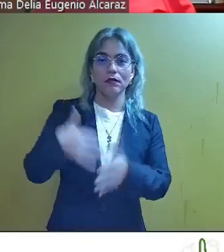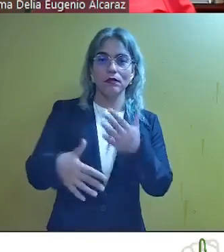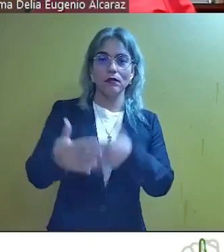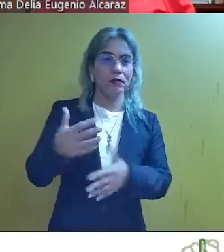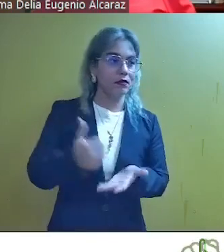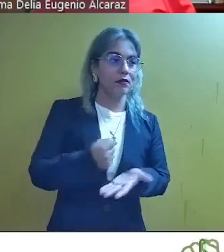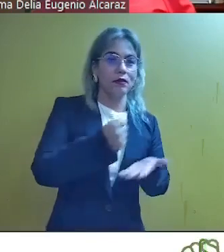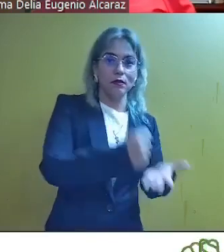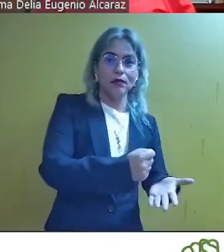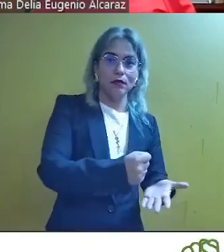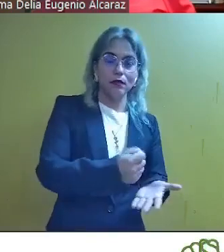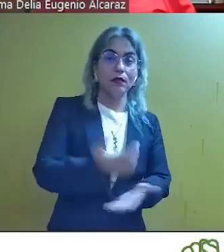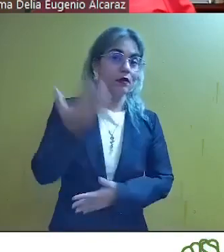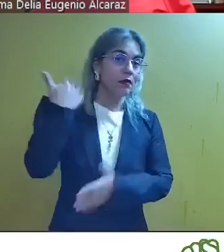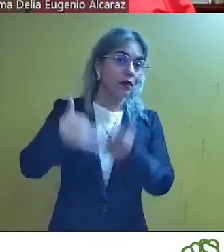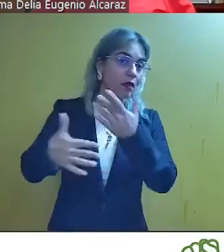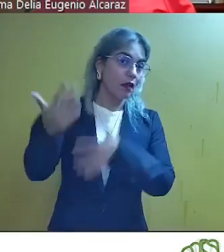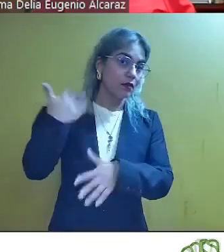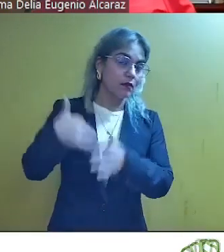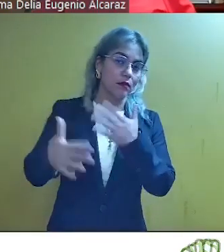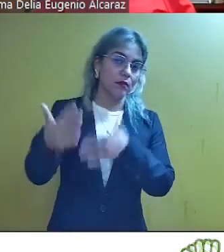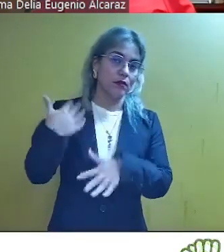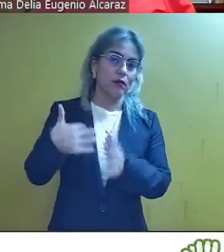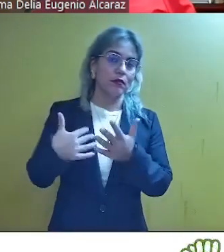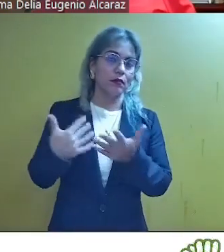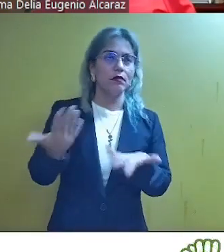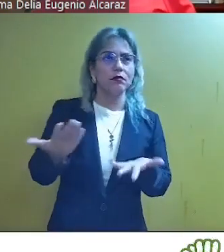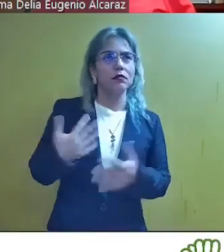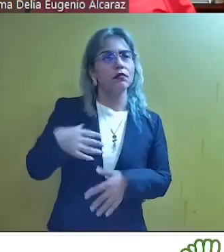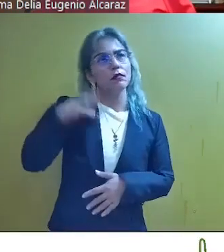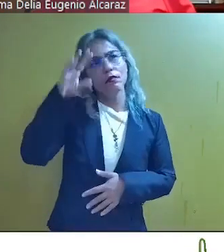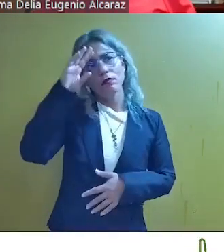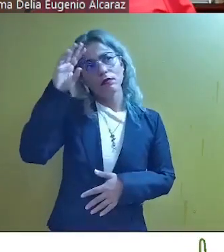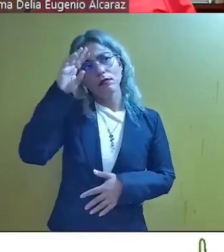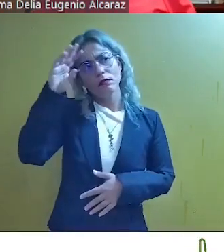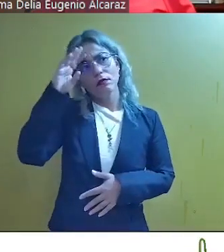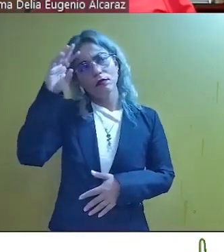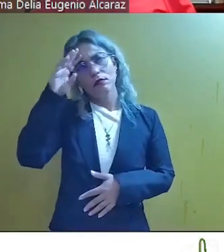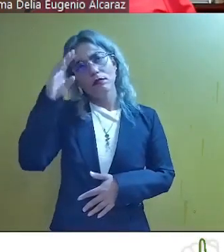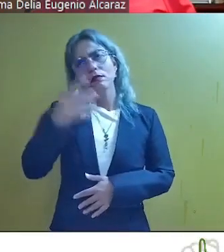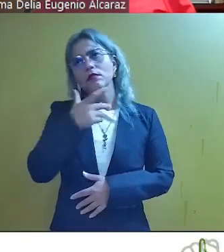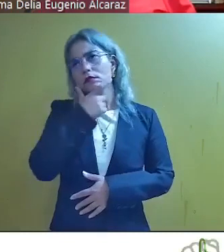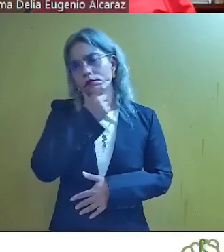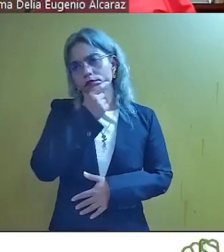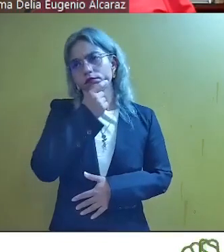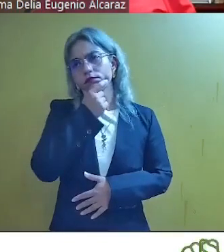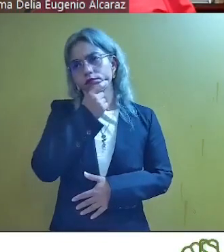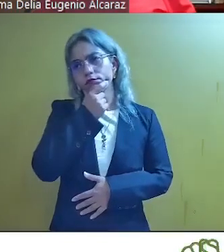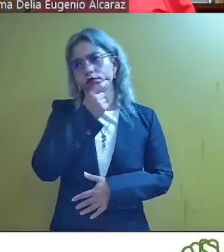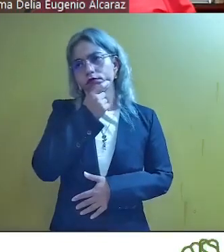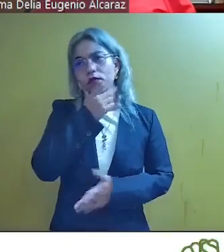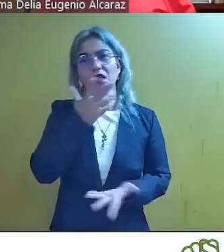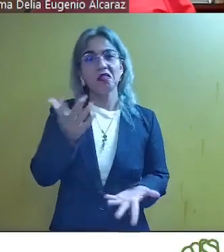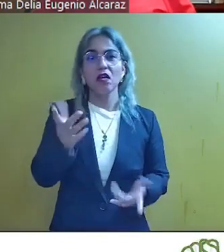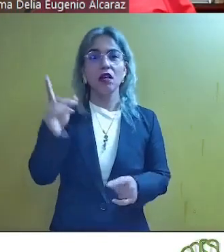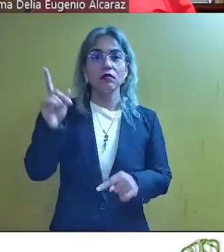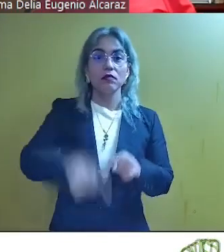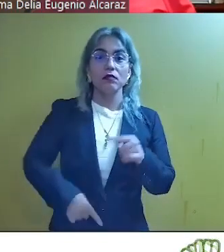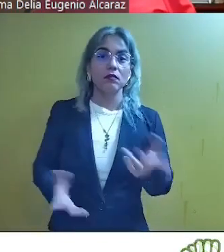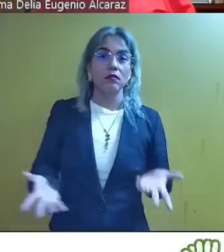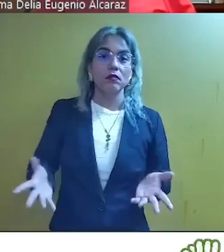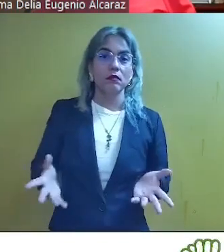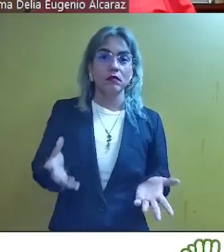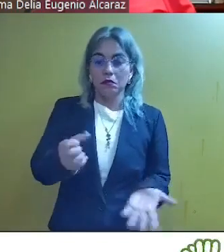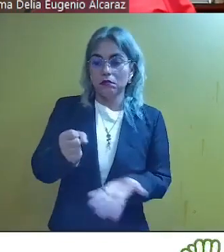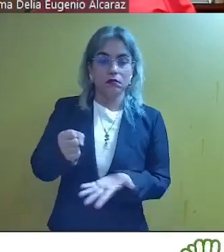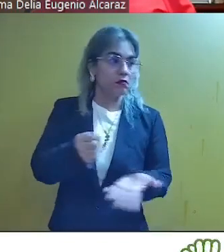cuales pienso, por lógica elemental, que ya fueron hasta fiscalizados, pues se trata